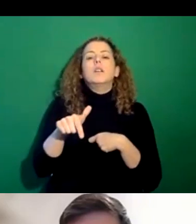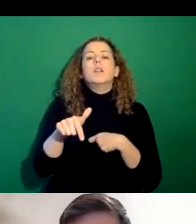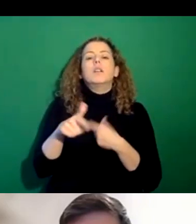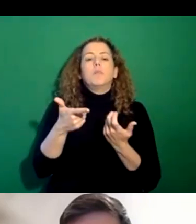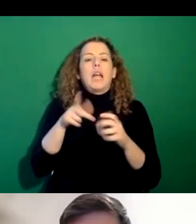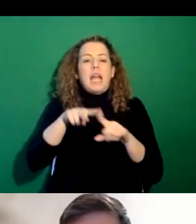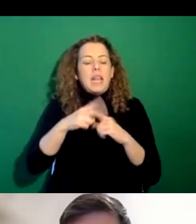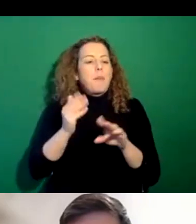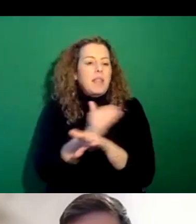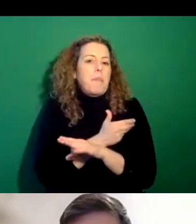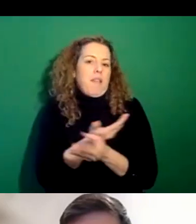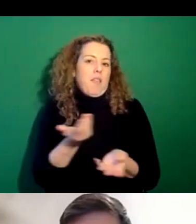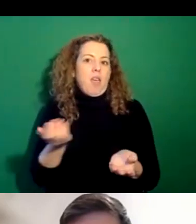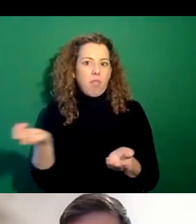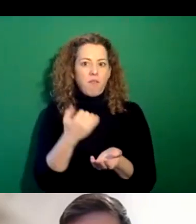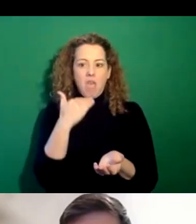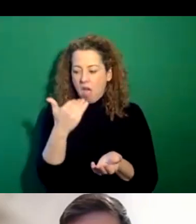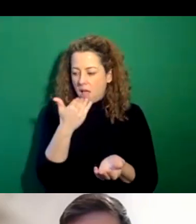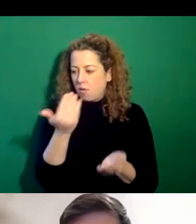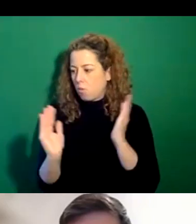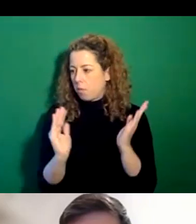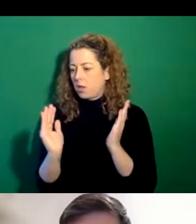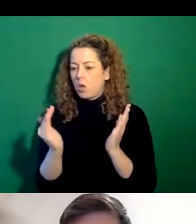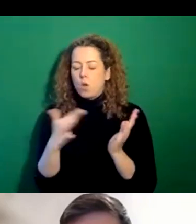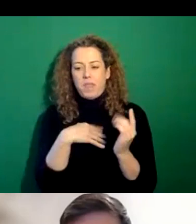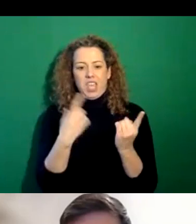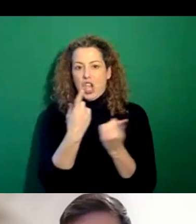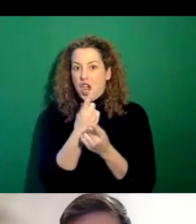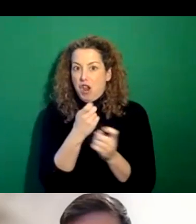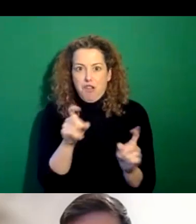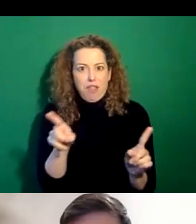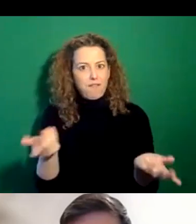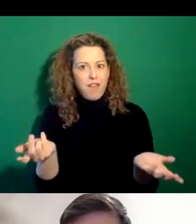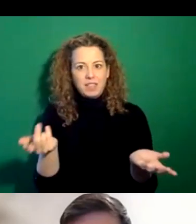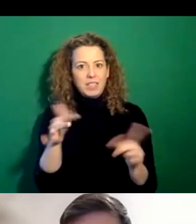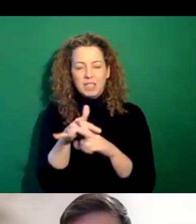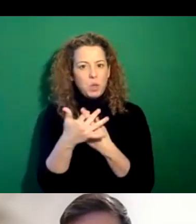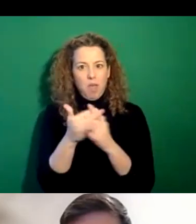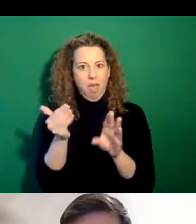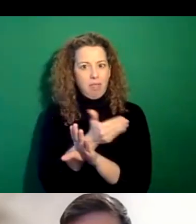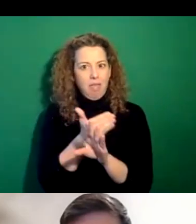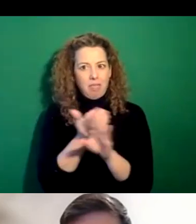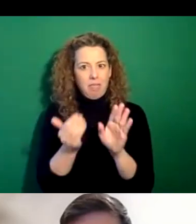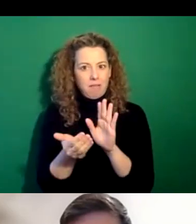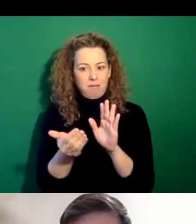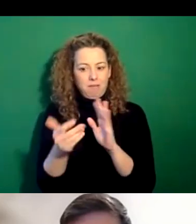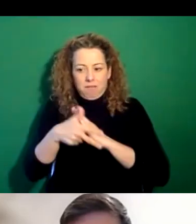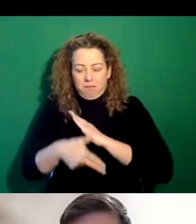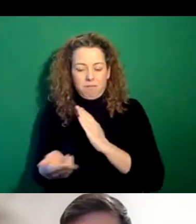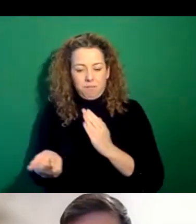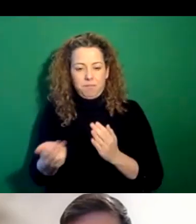las que van a permitir que en muchos momentos no sea necesario llegar a esa situación última de tener que hacer una sujeción.